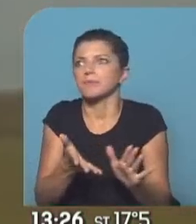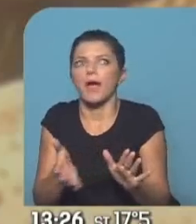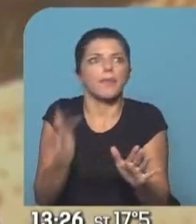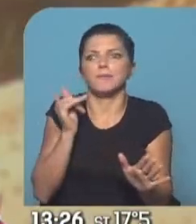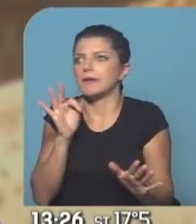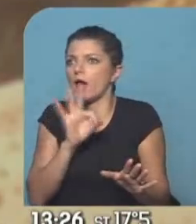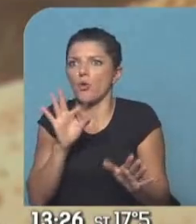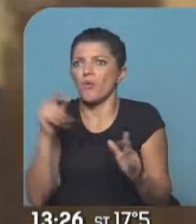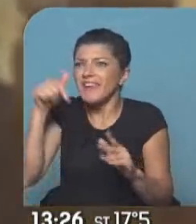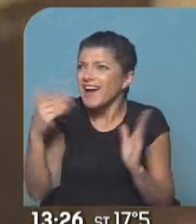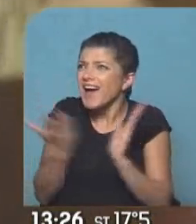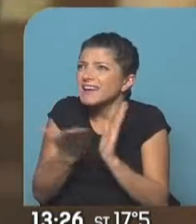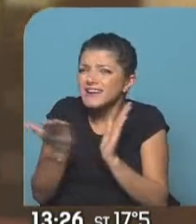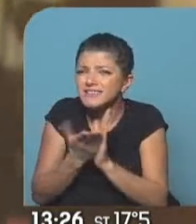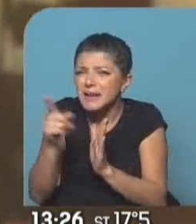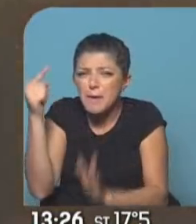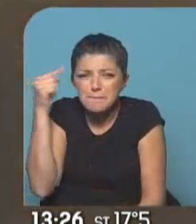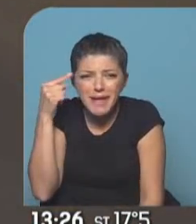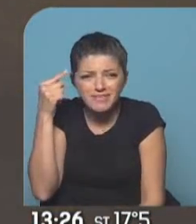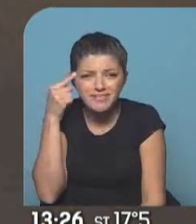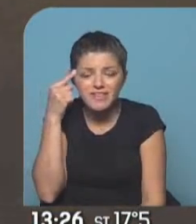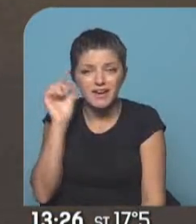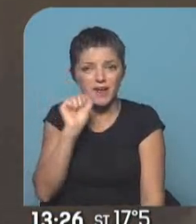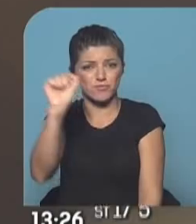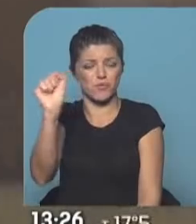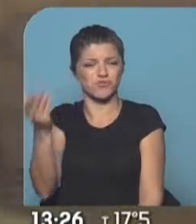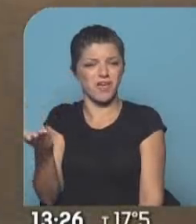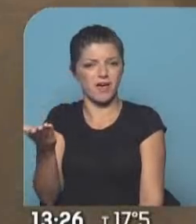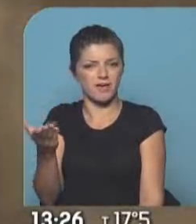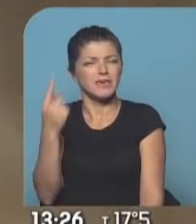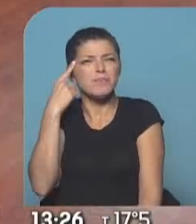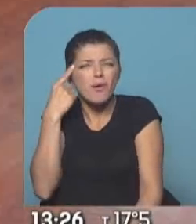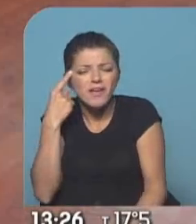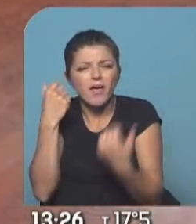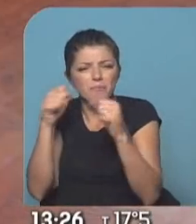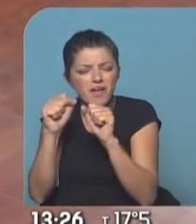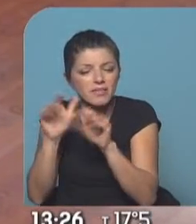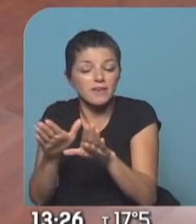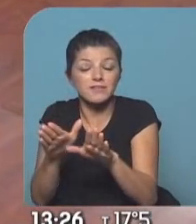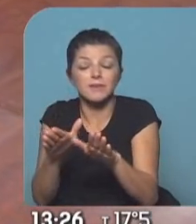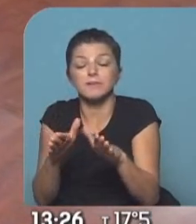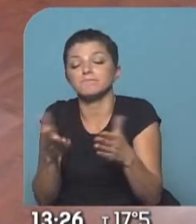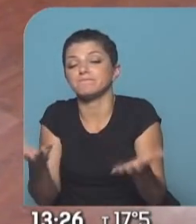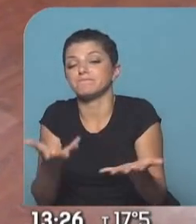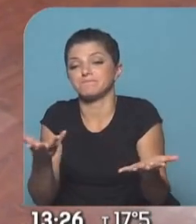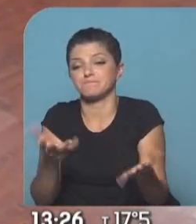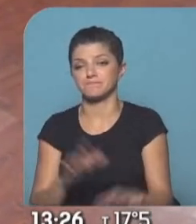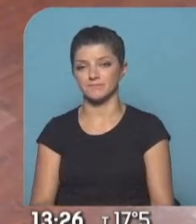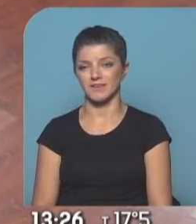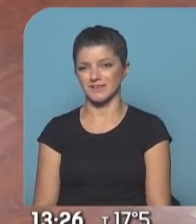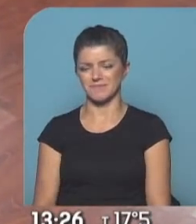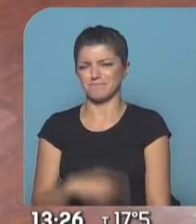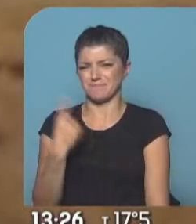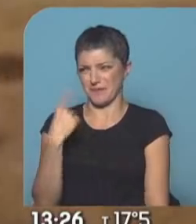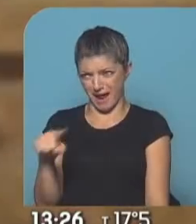desde afuera qué pasa por esas cabecitas, ¿no? Y tratar de pensar por qué están haciendo lo que están haciendo, no deja de ser raro.